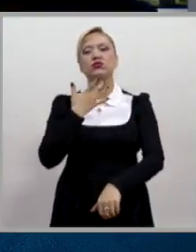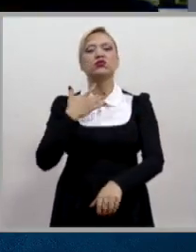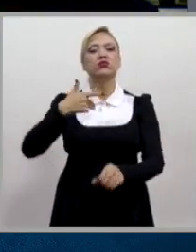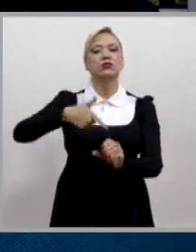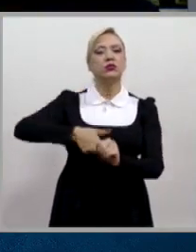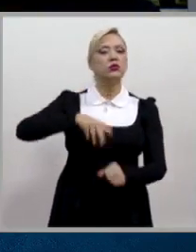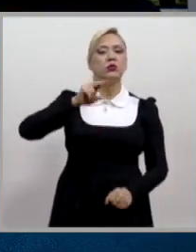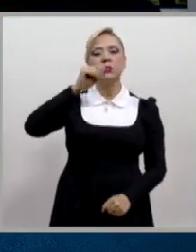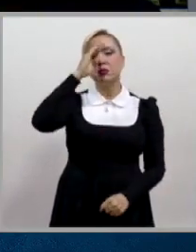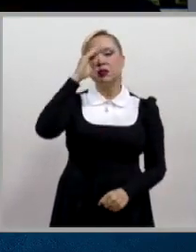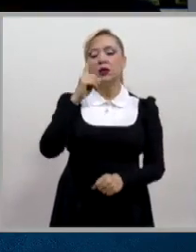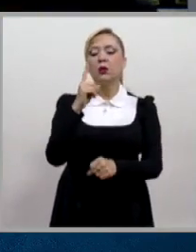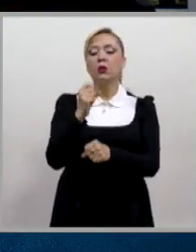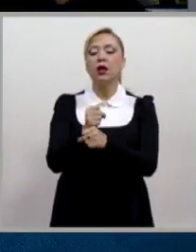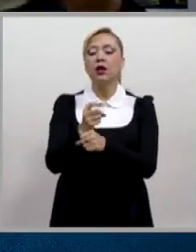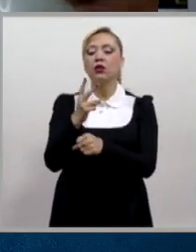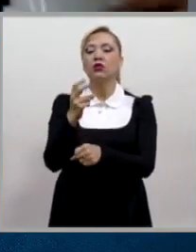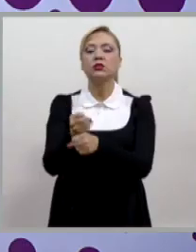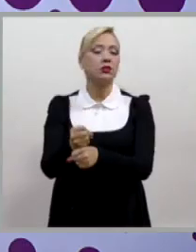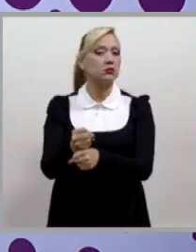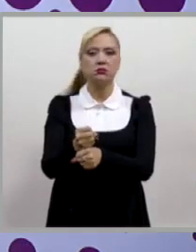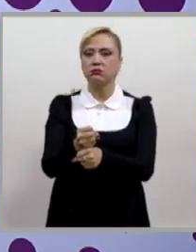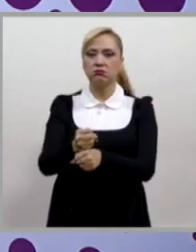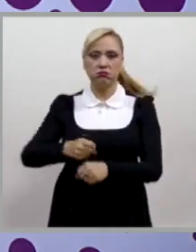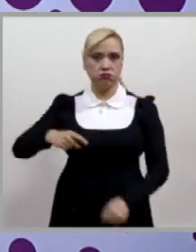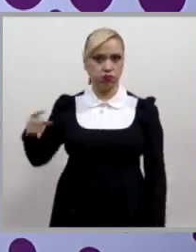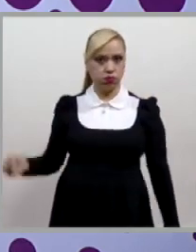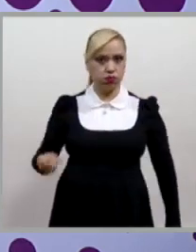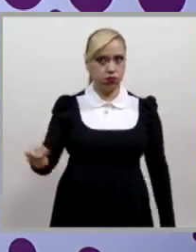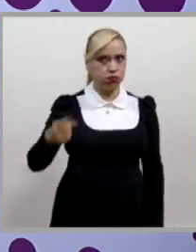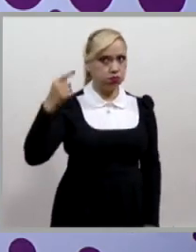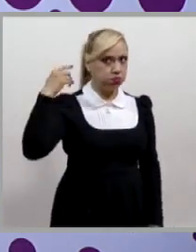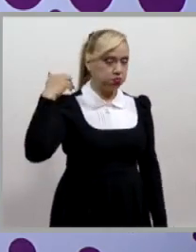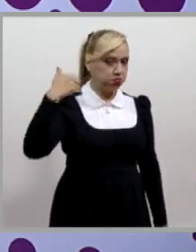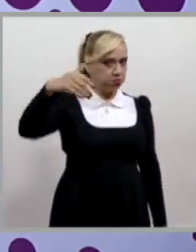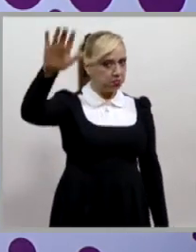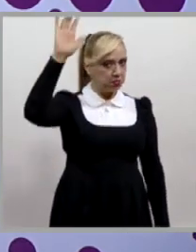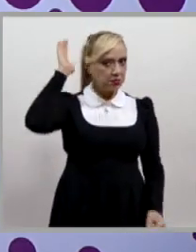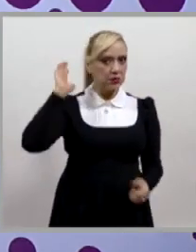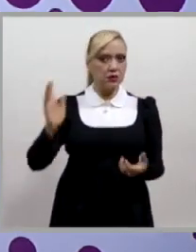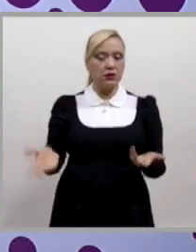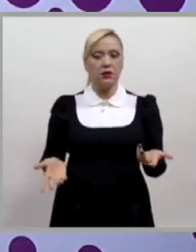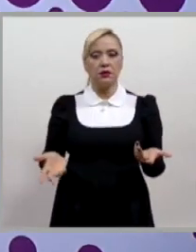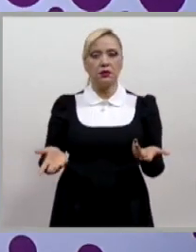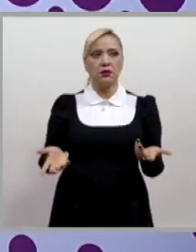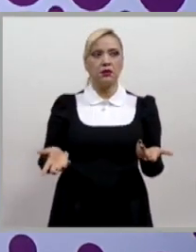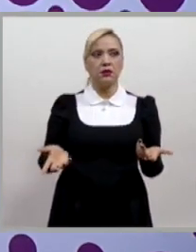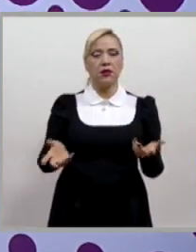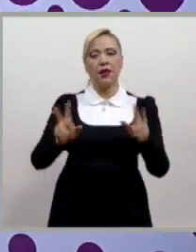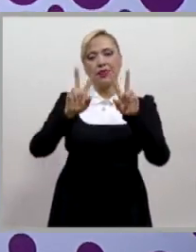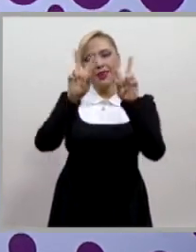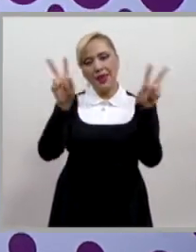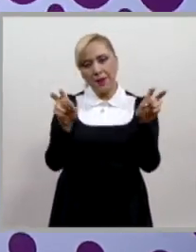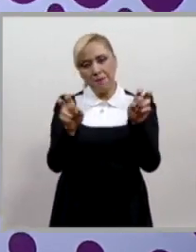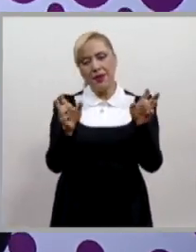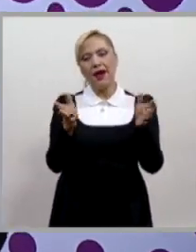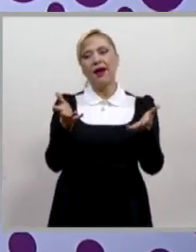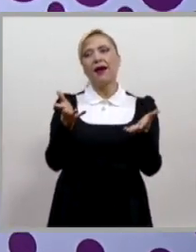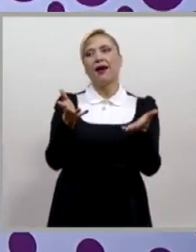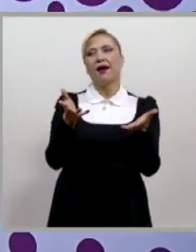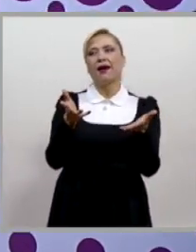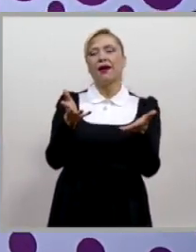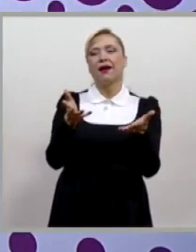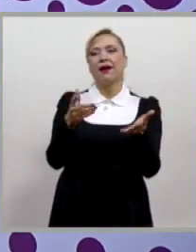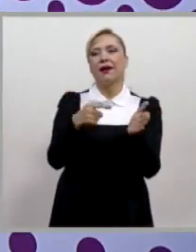que se pongan en un año o dos, sino son muy duraderas, ¿no? Muy largas. Lejos del tema técnico de qué